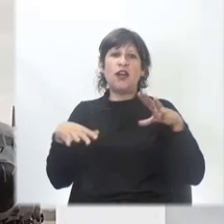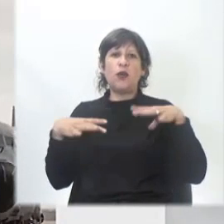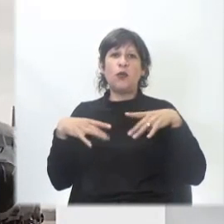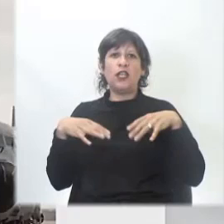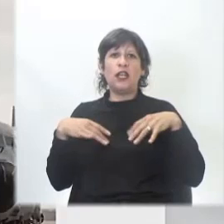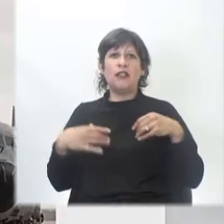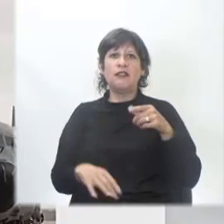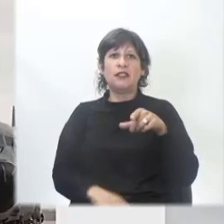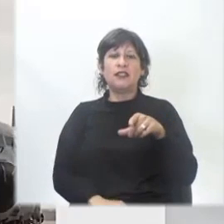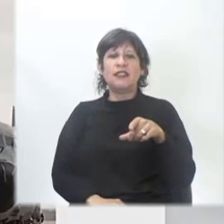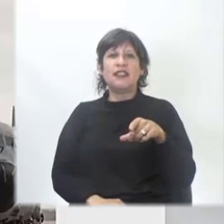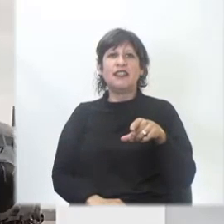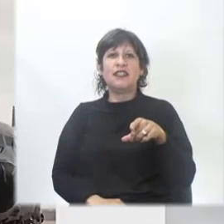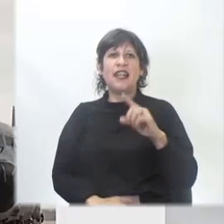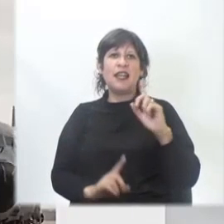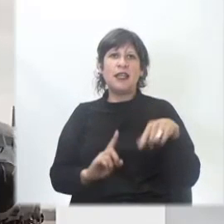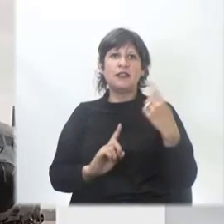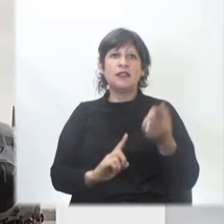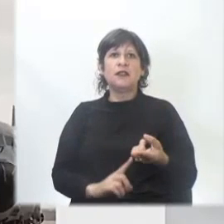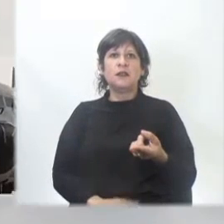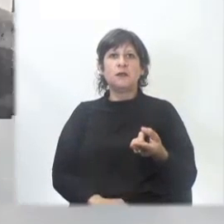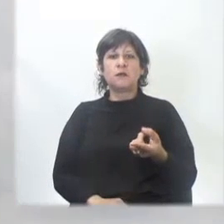La siguiente.